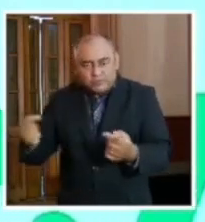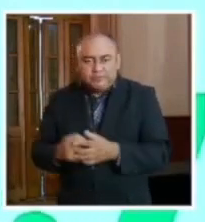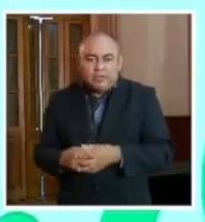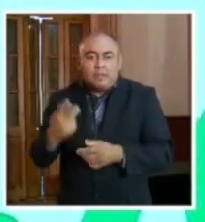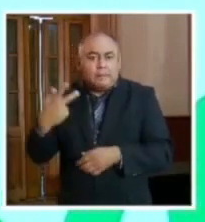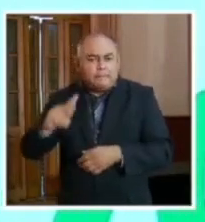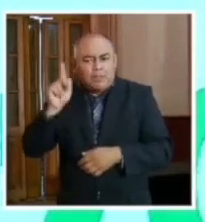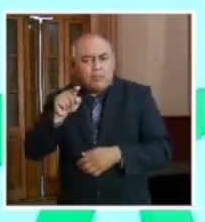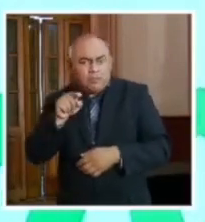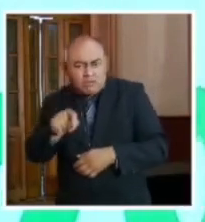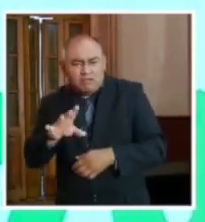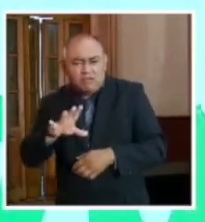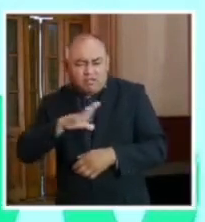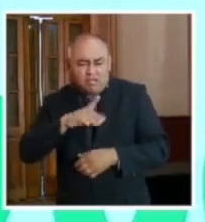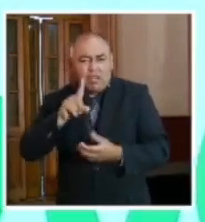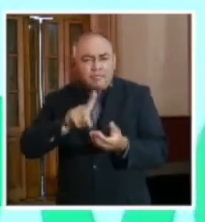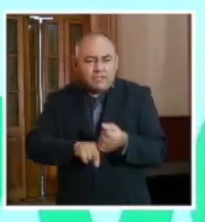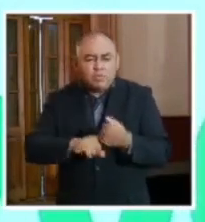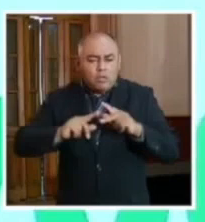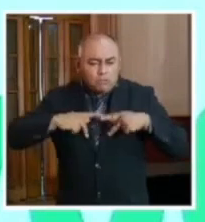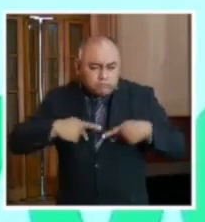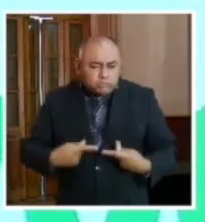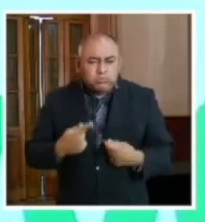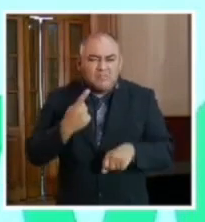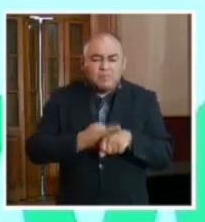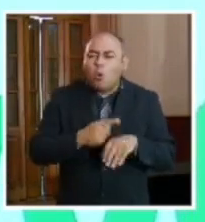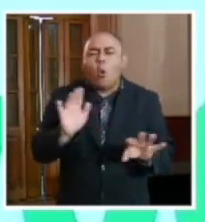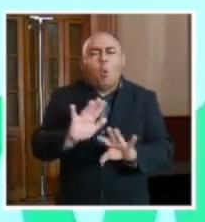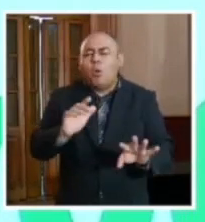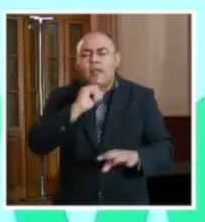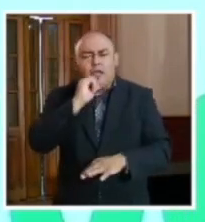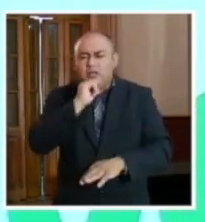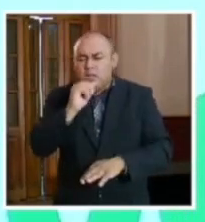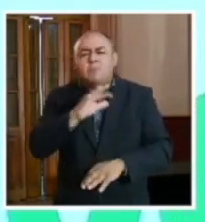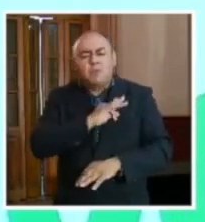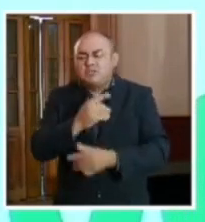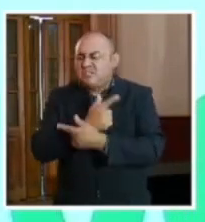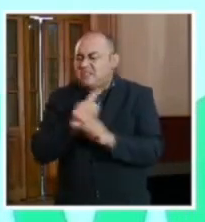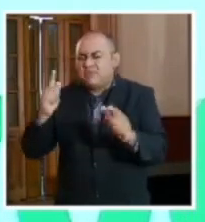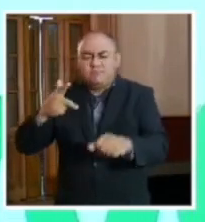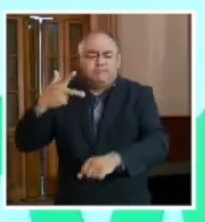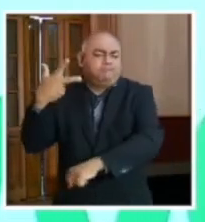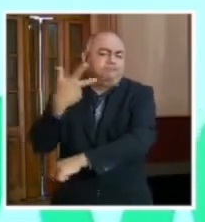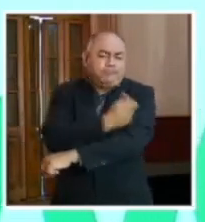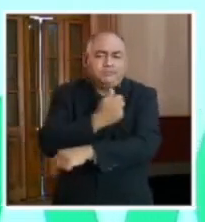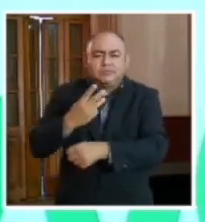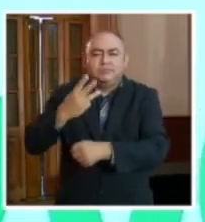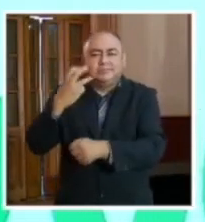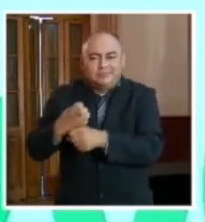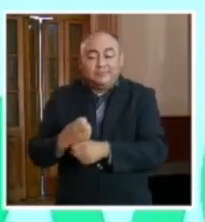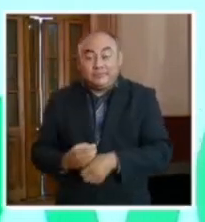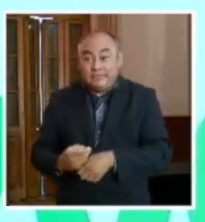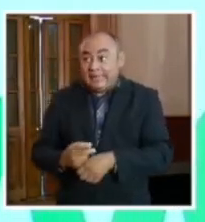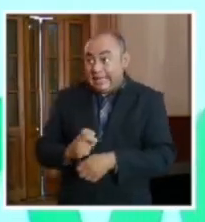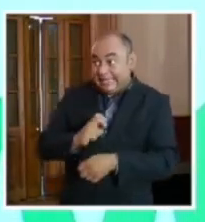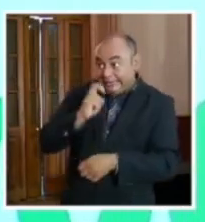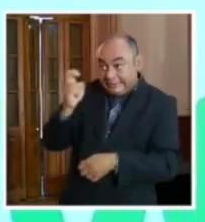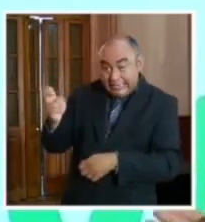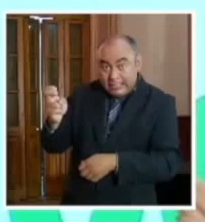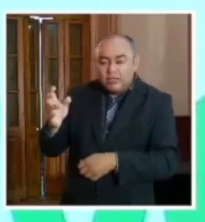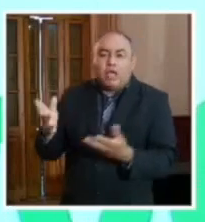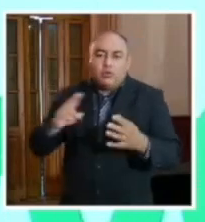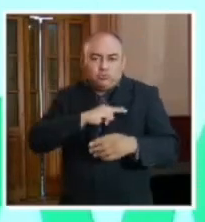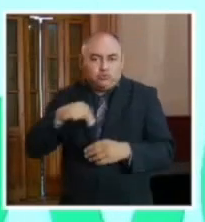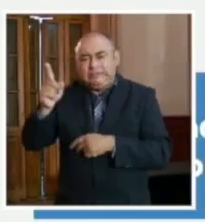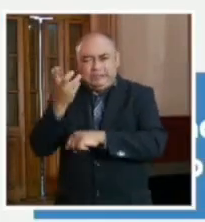se reportó como estable las personas de 60 años y más en cabeza en la lista de defunciones mientras que las personas